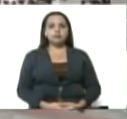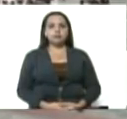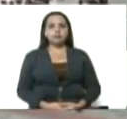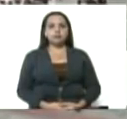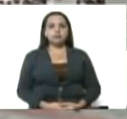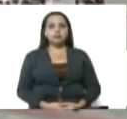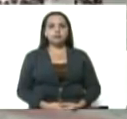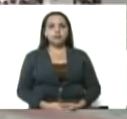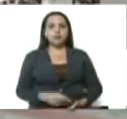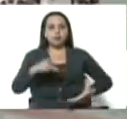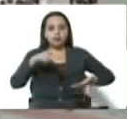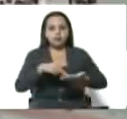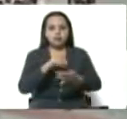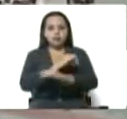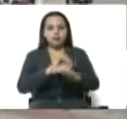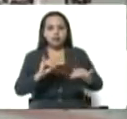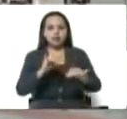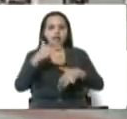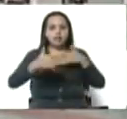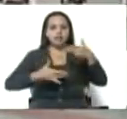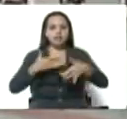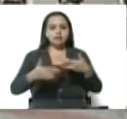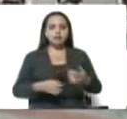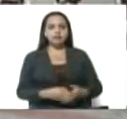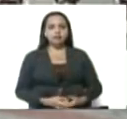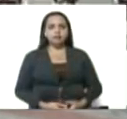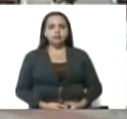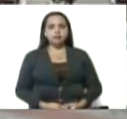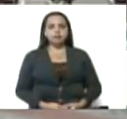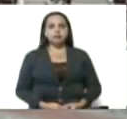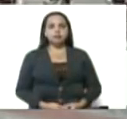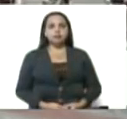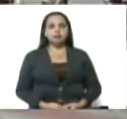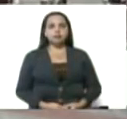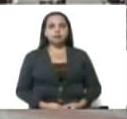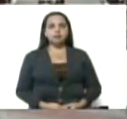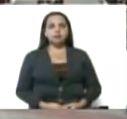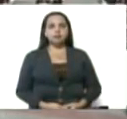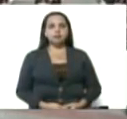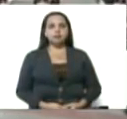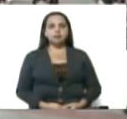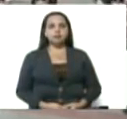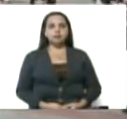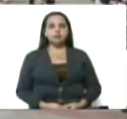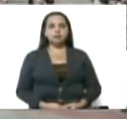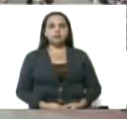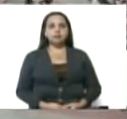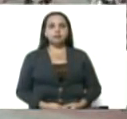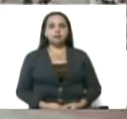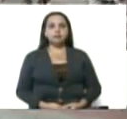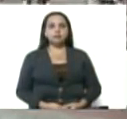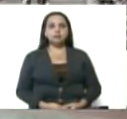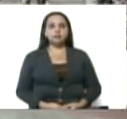participación de haber concluido el acto al hombro para